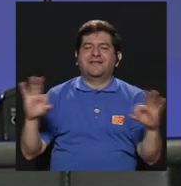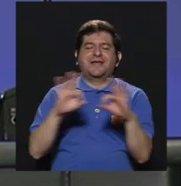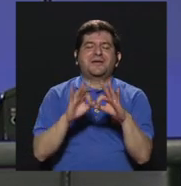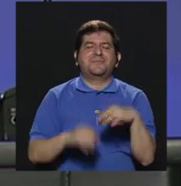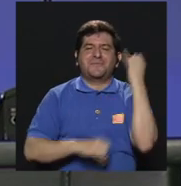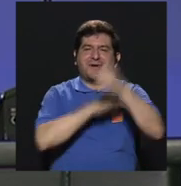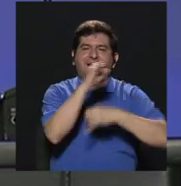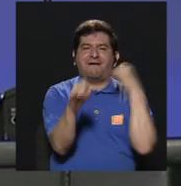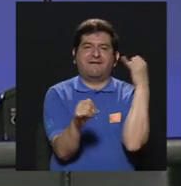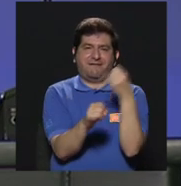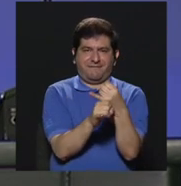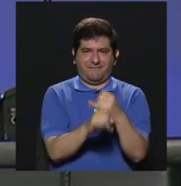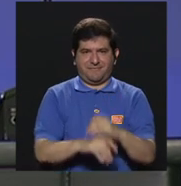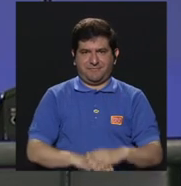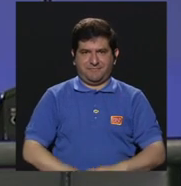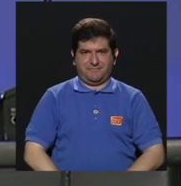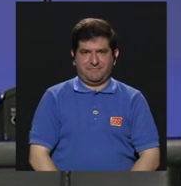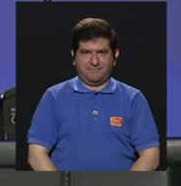internacional,